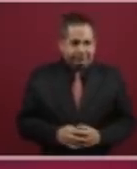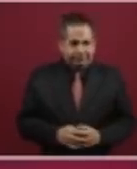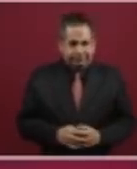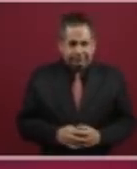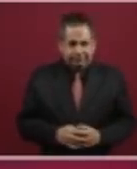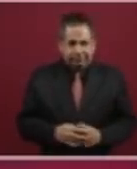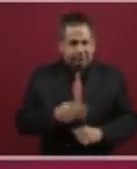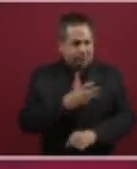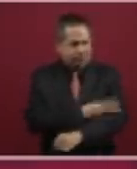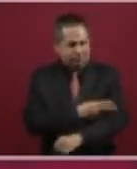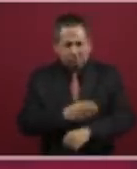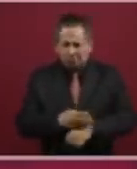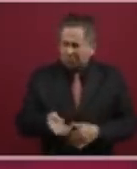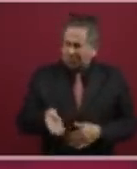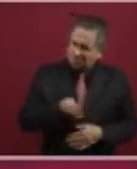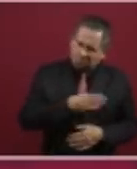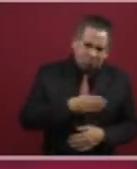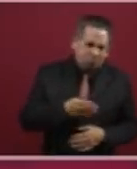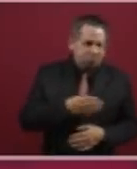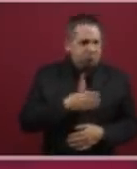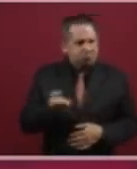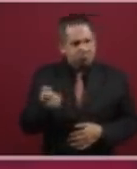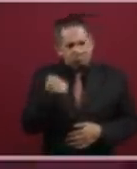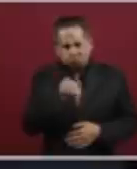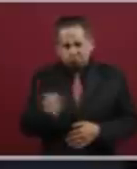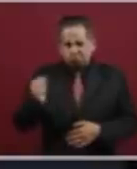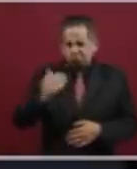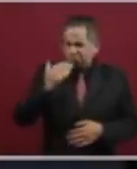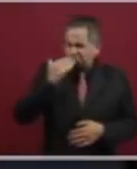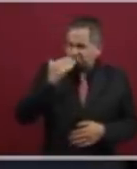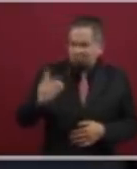porque era muy bueno, muy bueno, muy bueno,